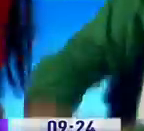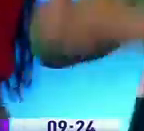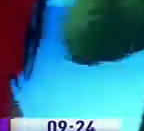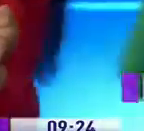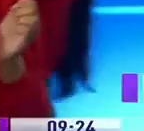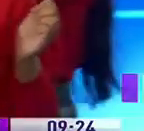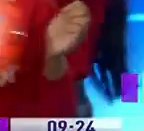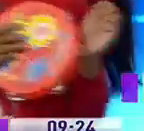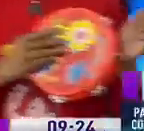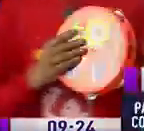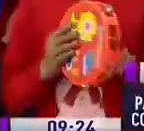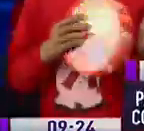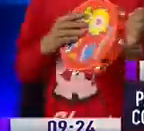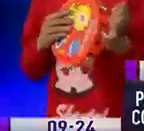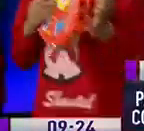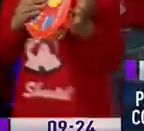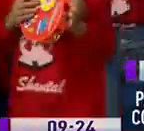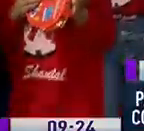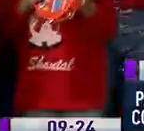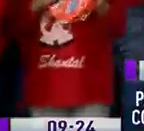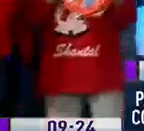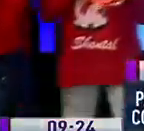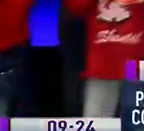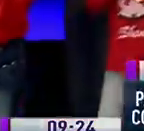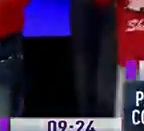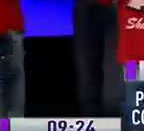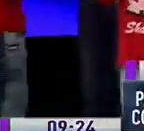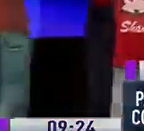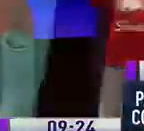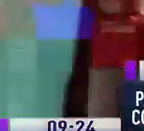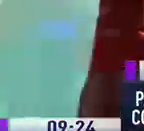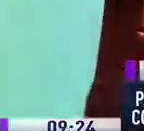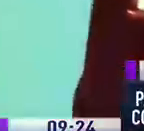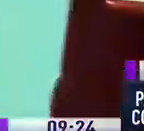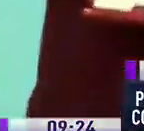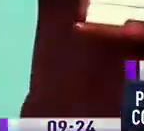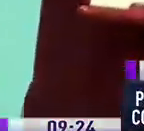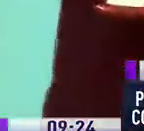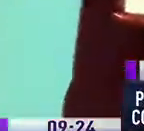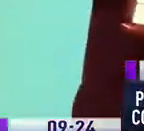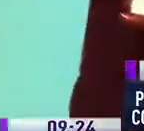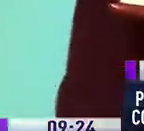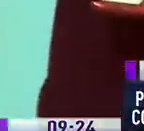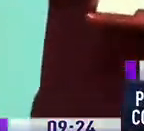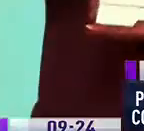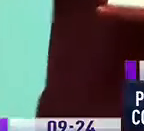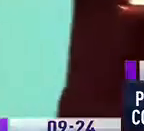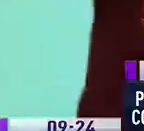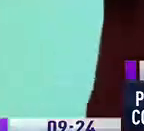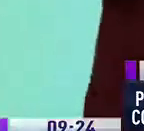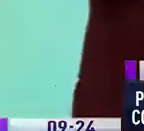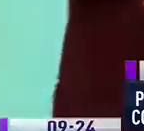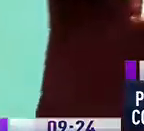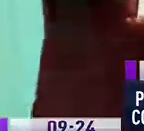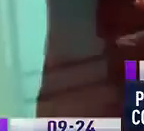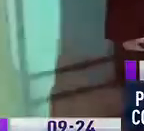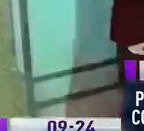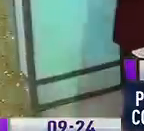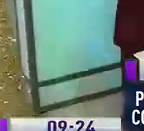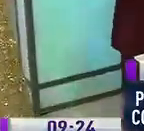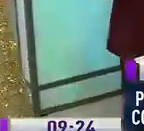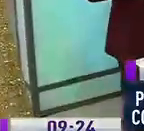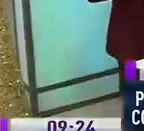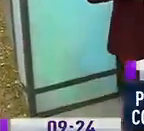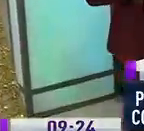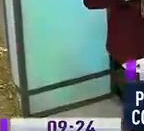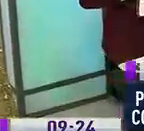Sol nacido de una estrella, y en su nombre parecía sol nacido de una